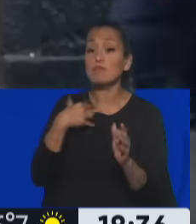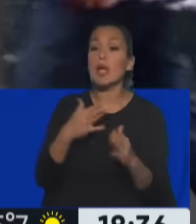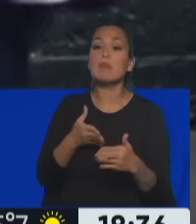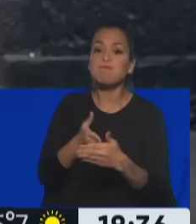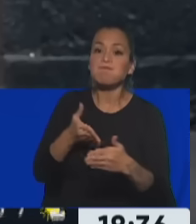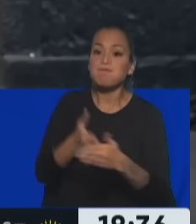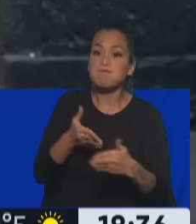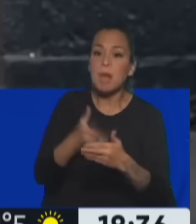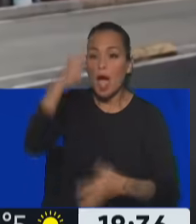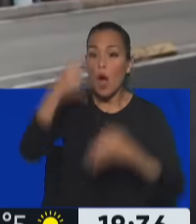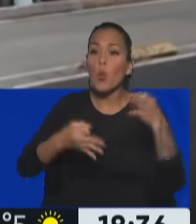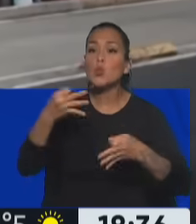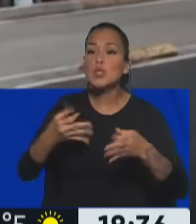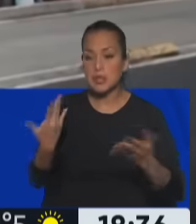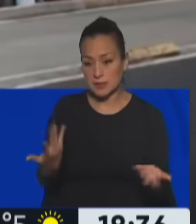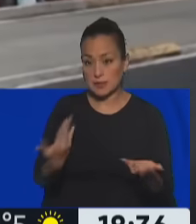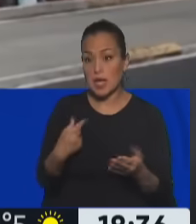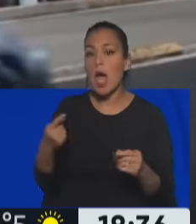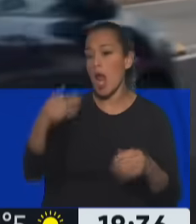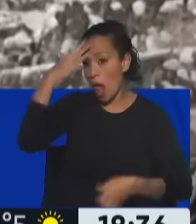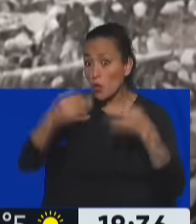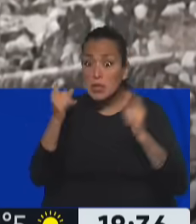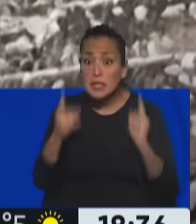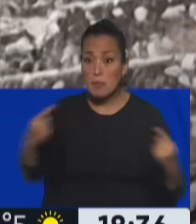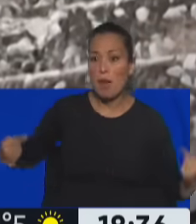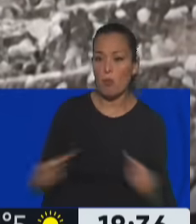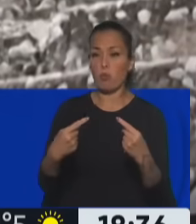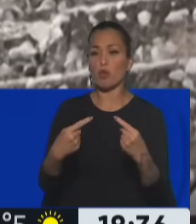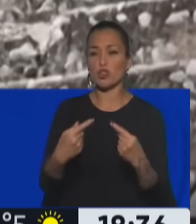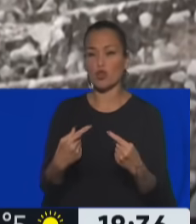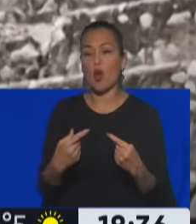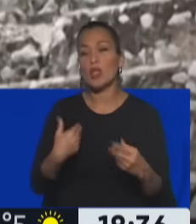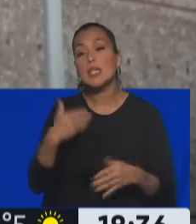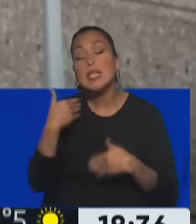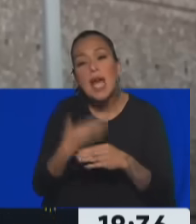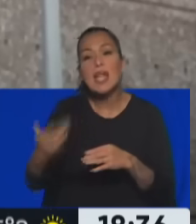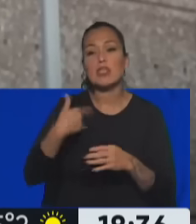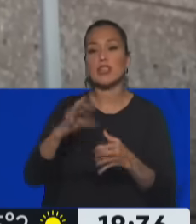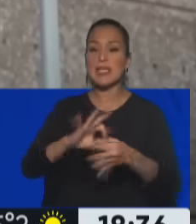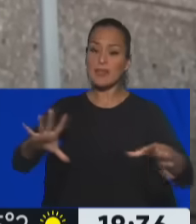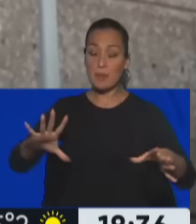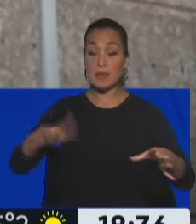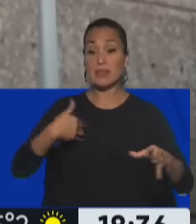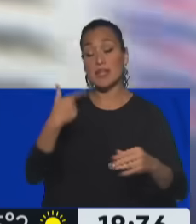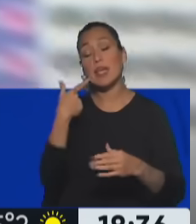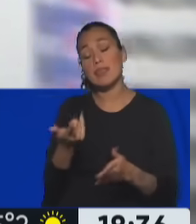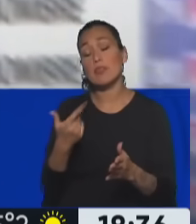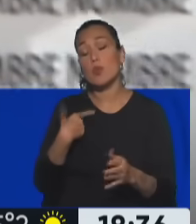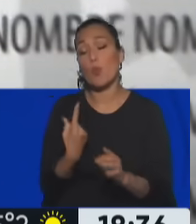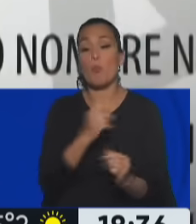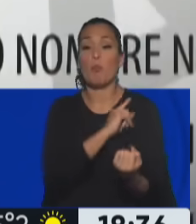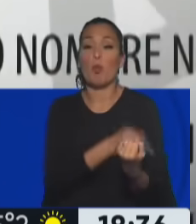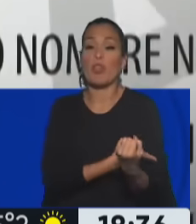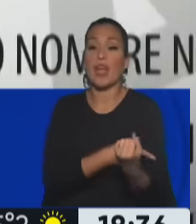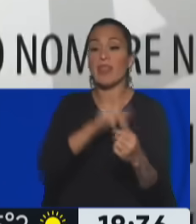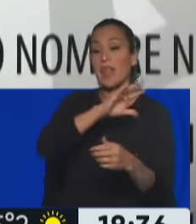justicia, convirtiéndose en la principal fuerza opositora y alejándose de la independencia que implica uno de los poderes de la República. Y junto a